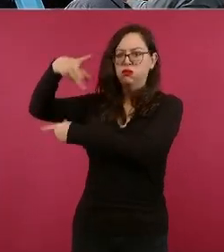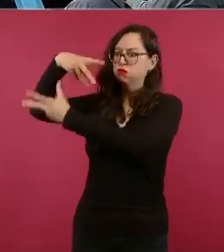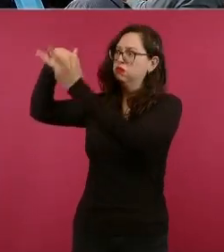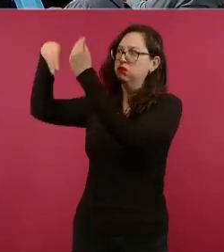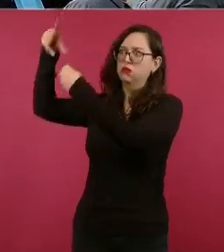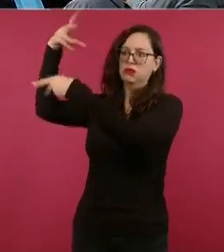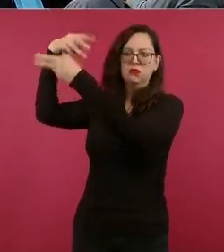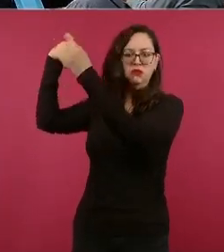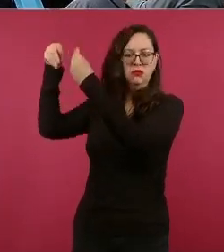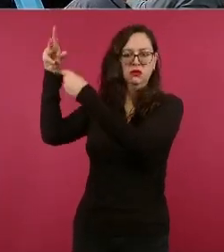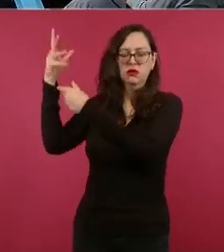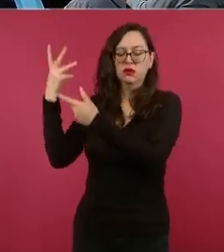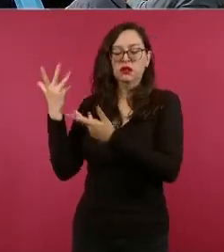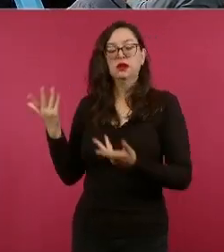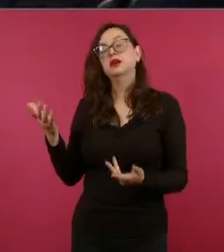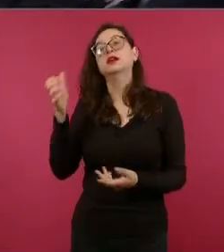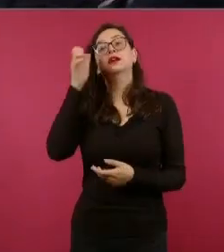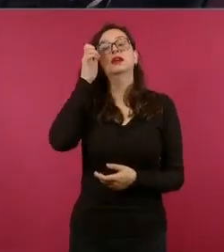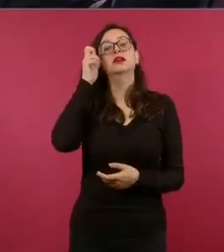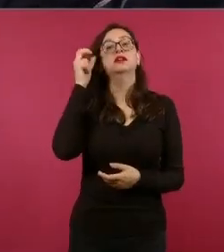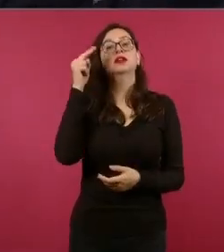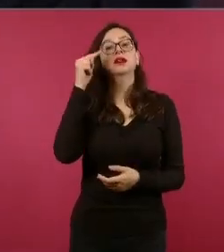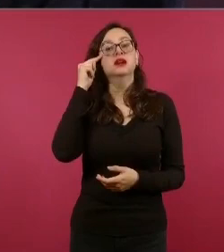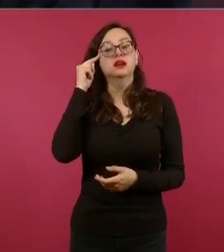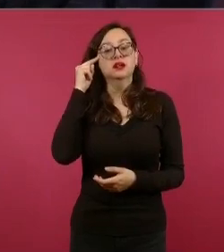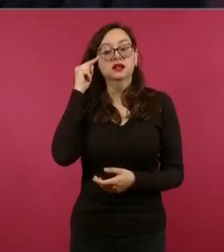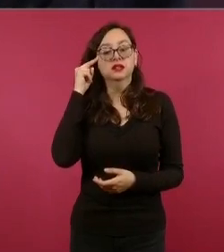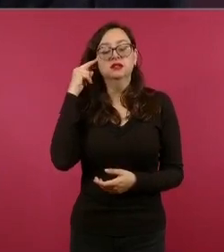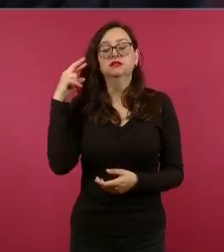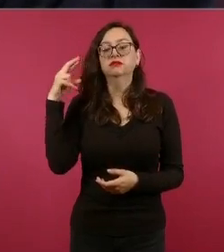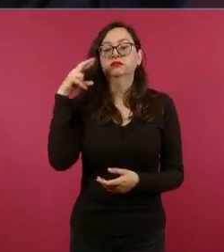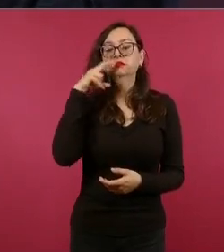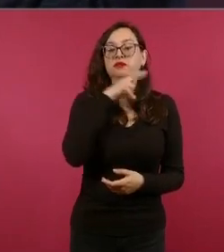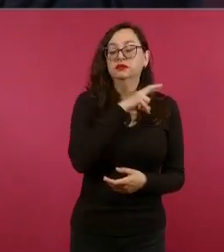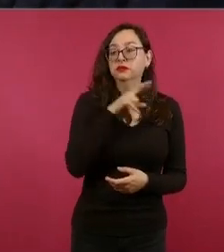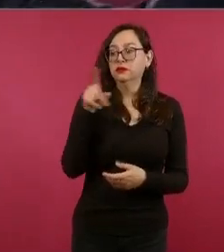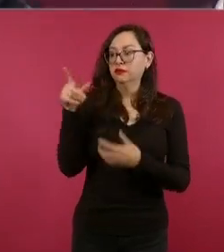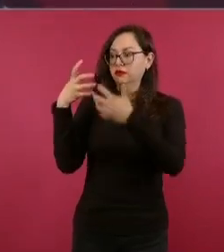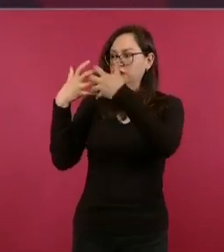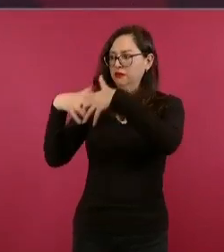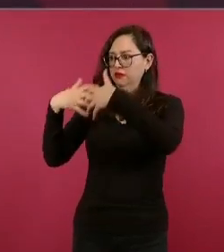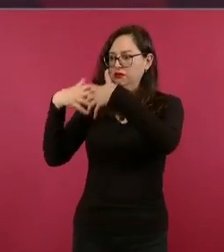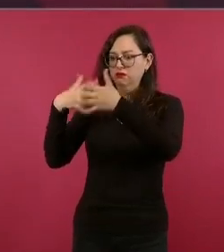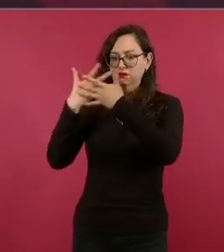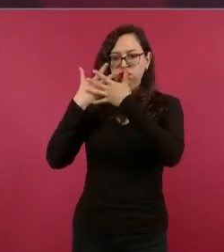arriba. China se convirtió en muy poco tiempo en la fábrica del mundo.